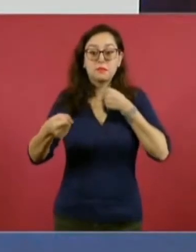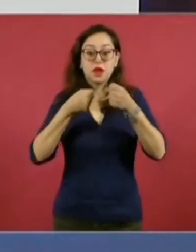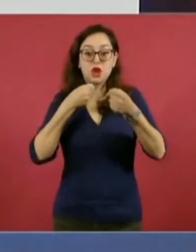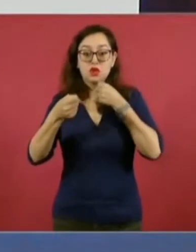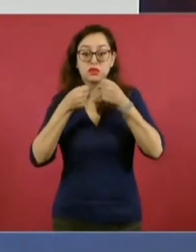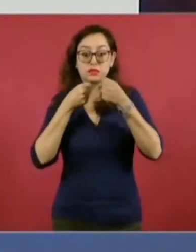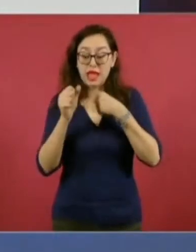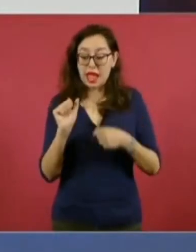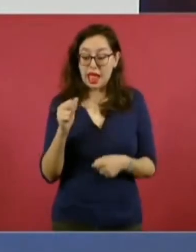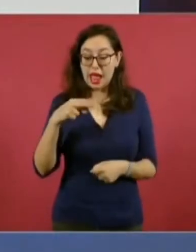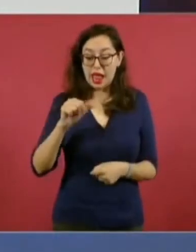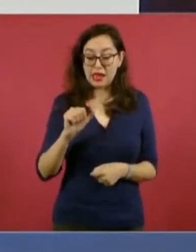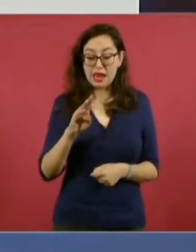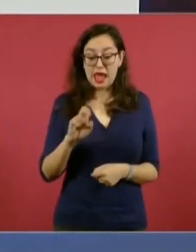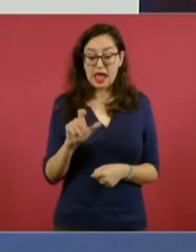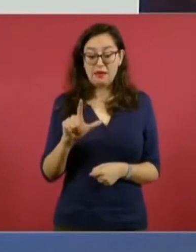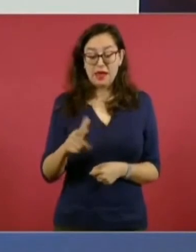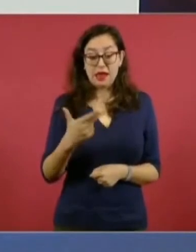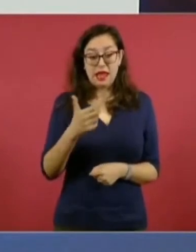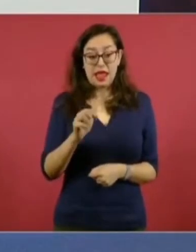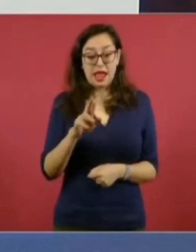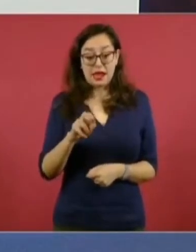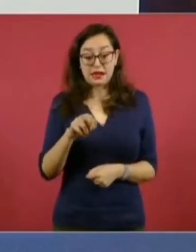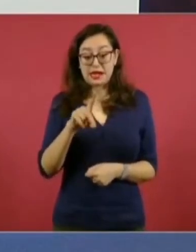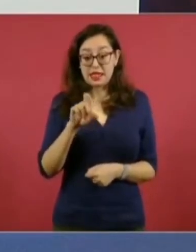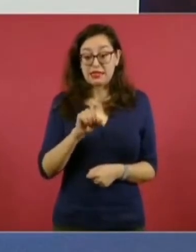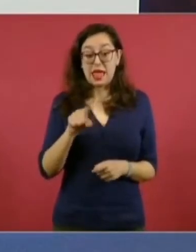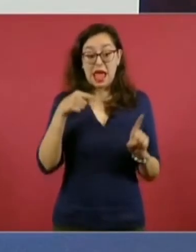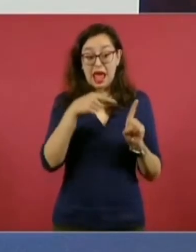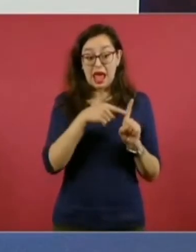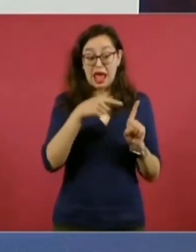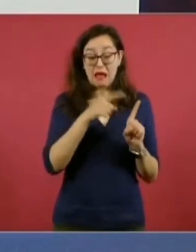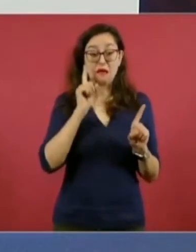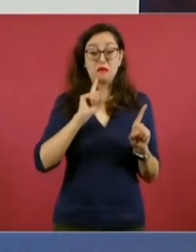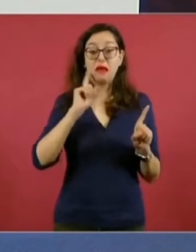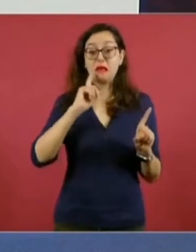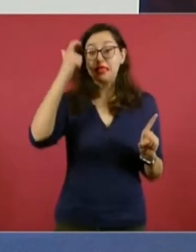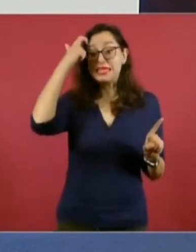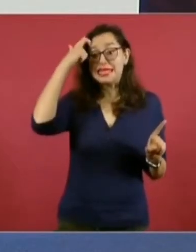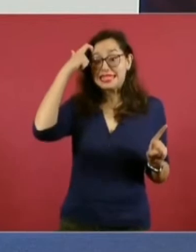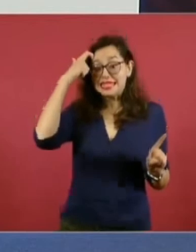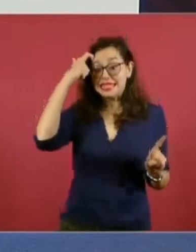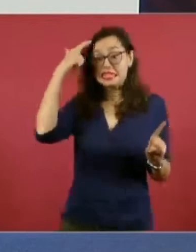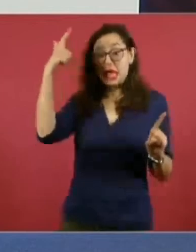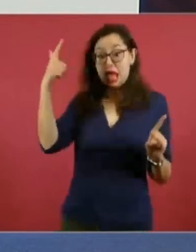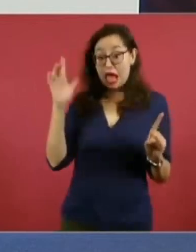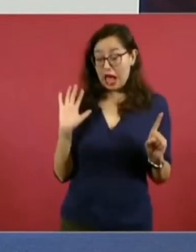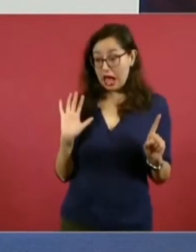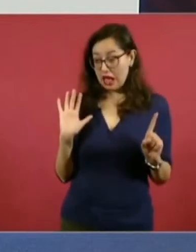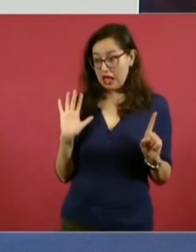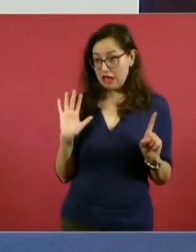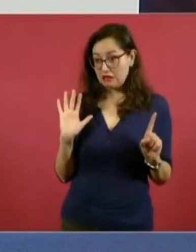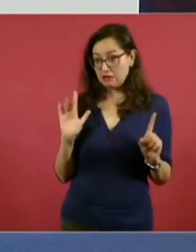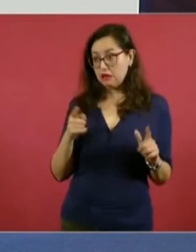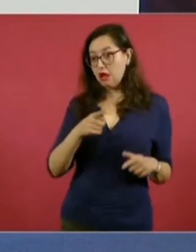Eso es importantísimo porque yo fui víctima